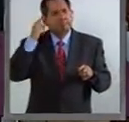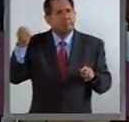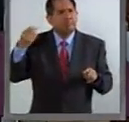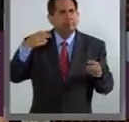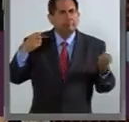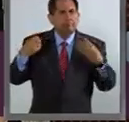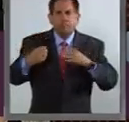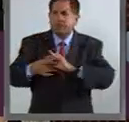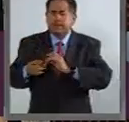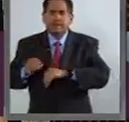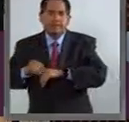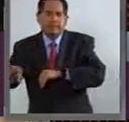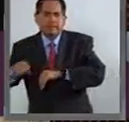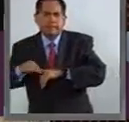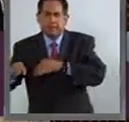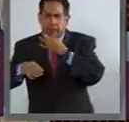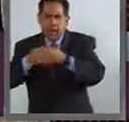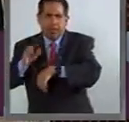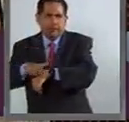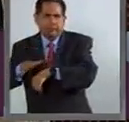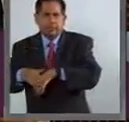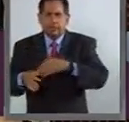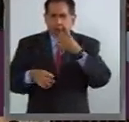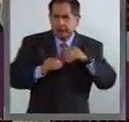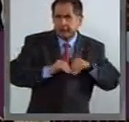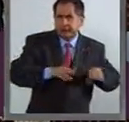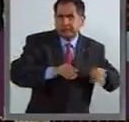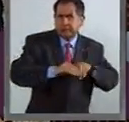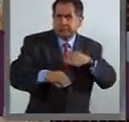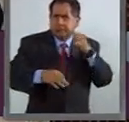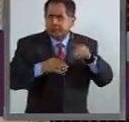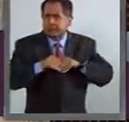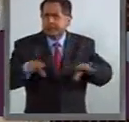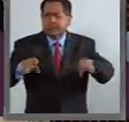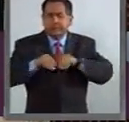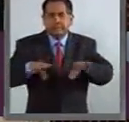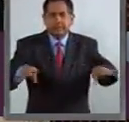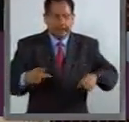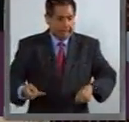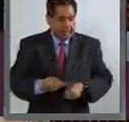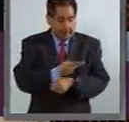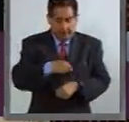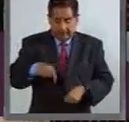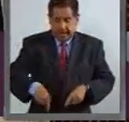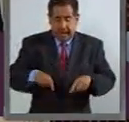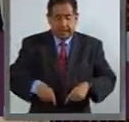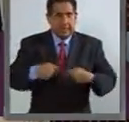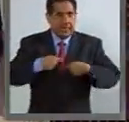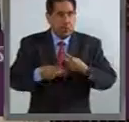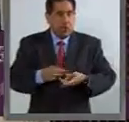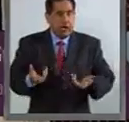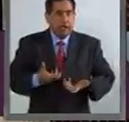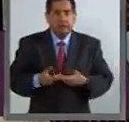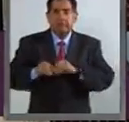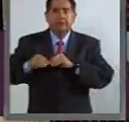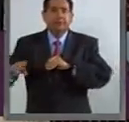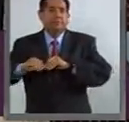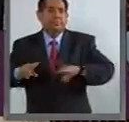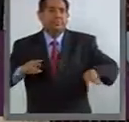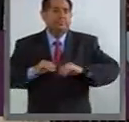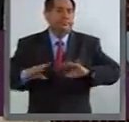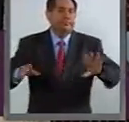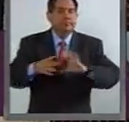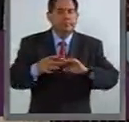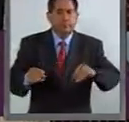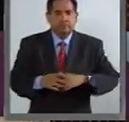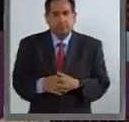informar a los ciudadanos a través de las redes sociales qué es lo que estamos haciendo. Y cada acción que